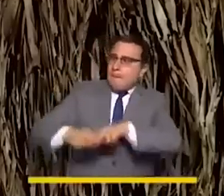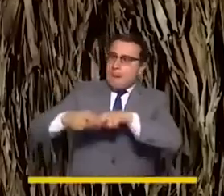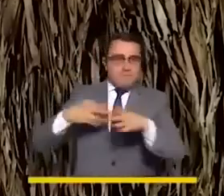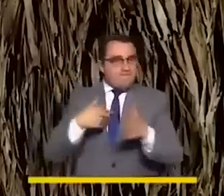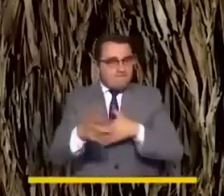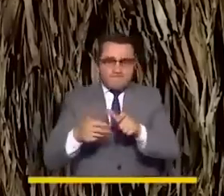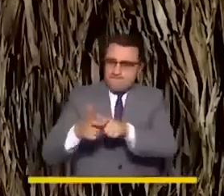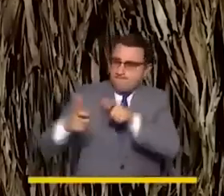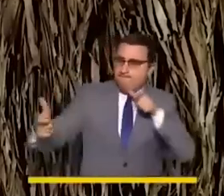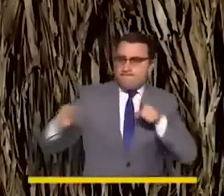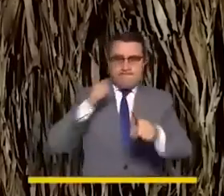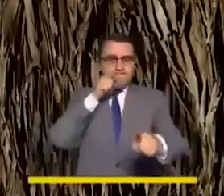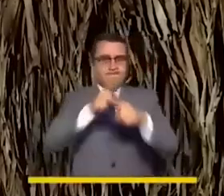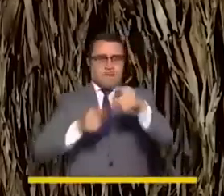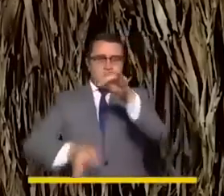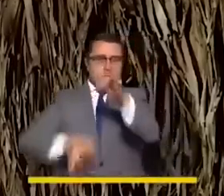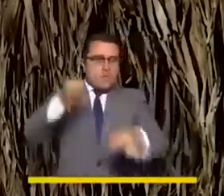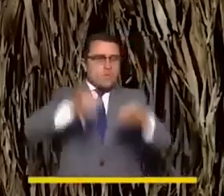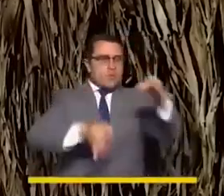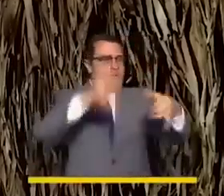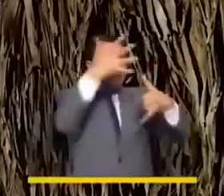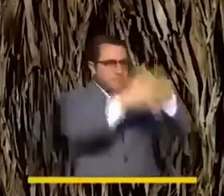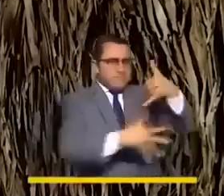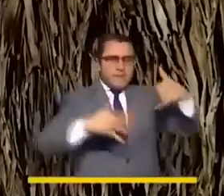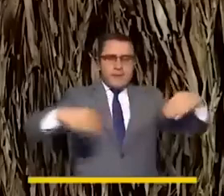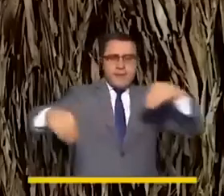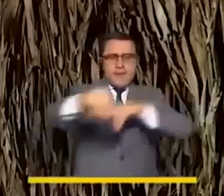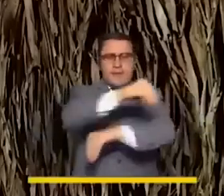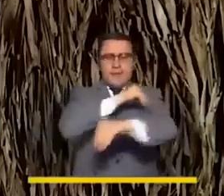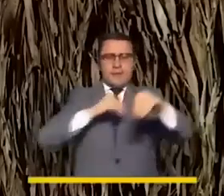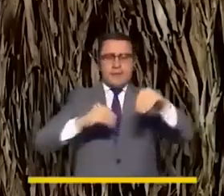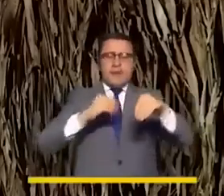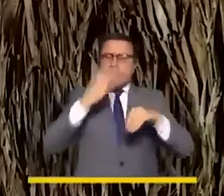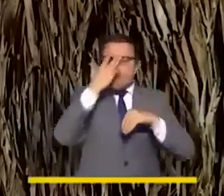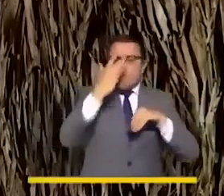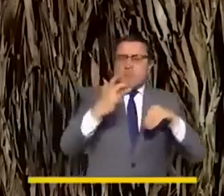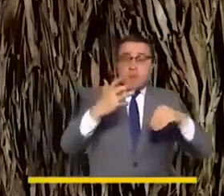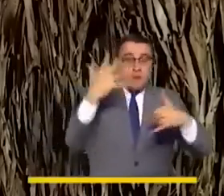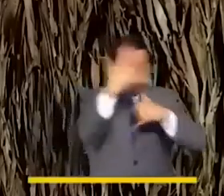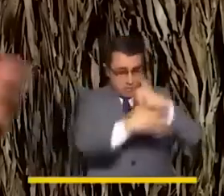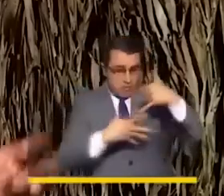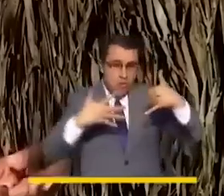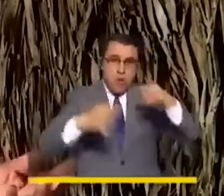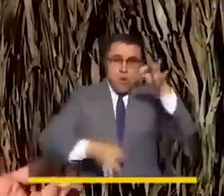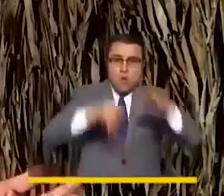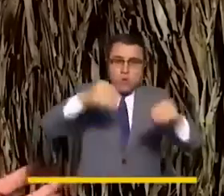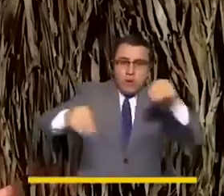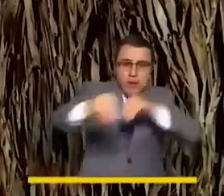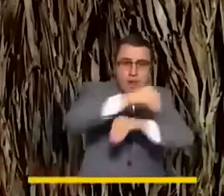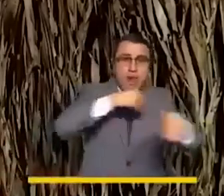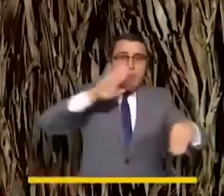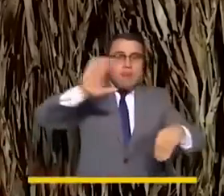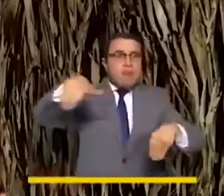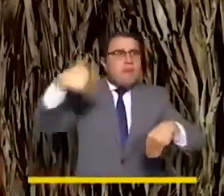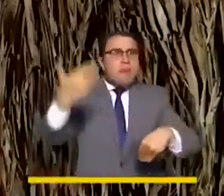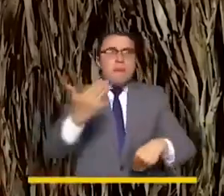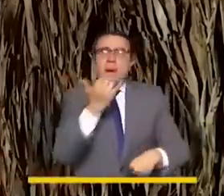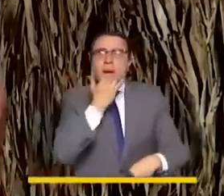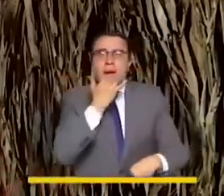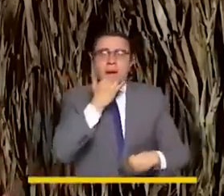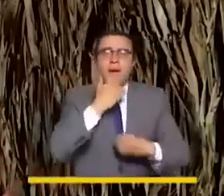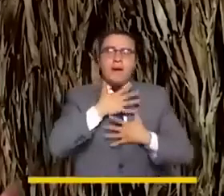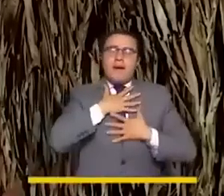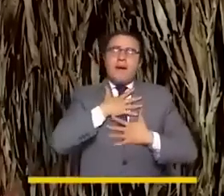pueda haber justicia en la tierra colombiana. Porque al haber justicia en la tierra colombiana habrá paz.